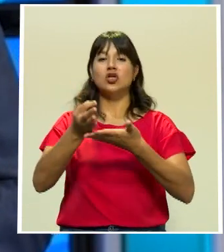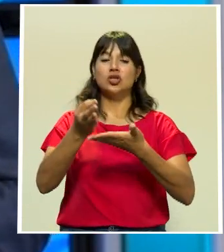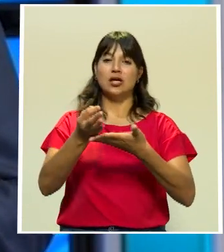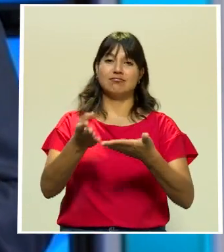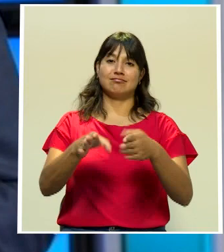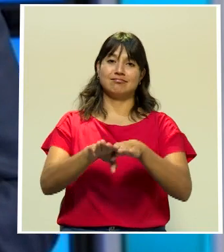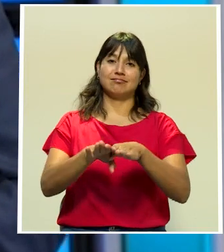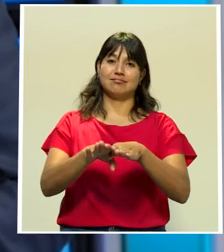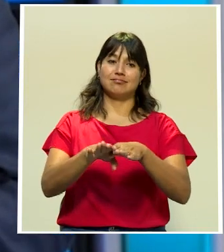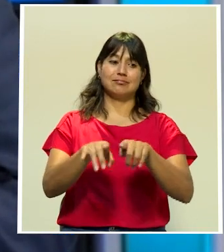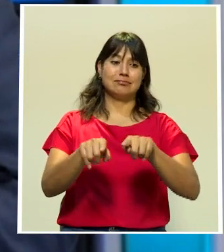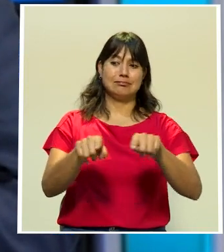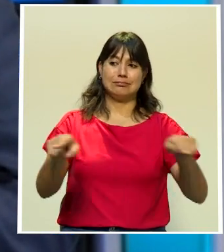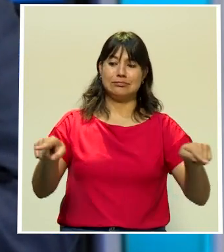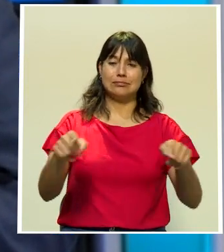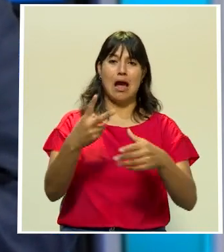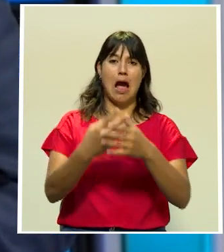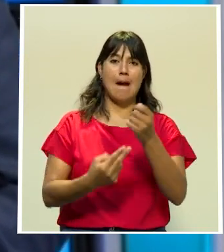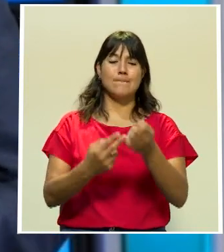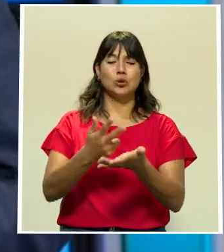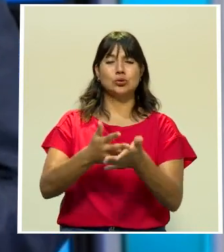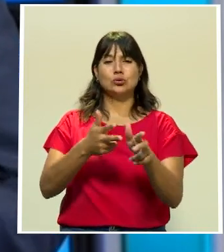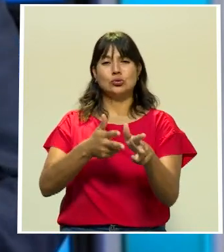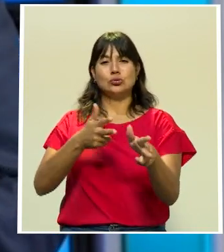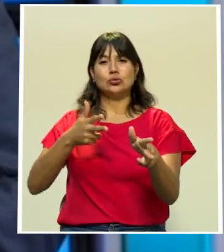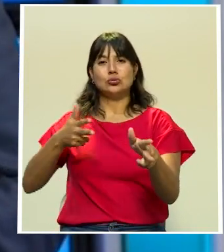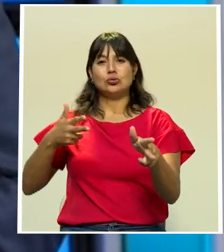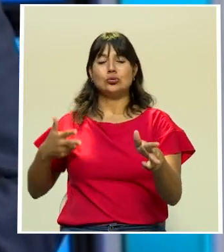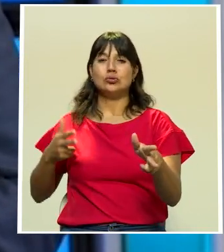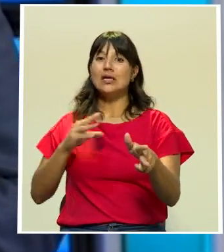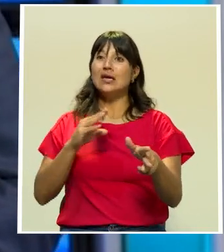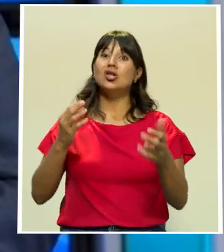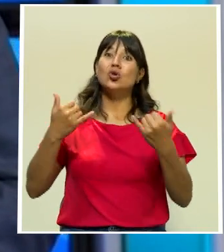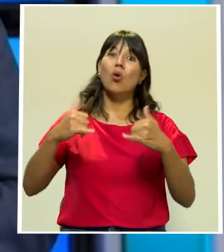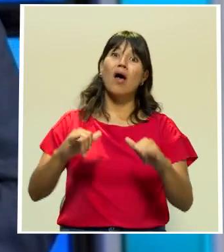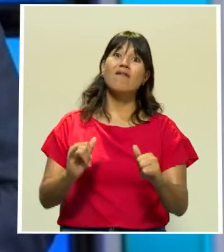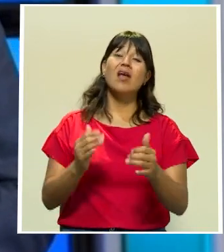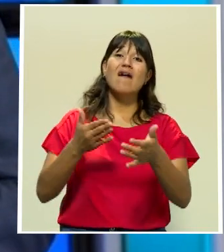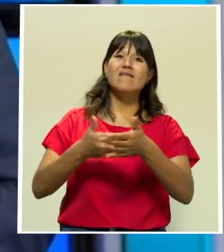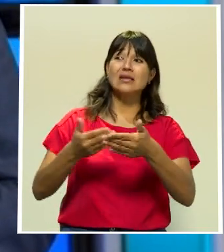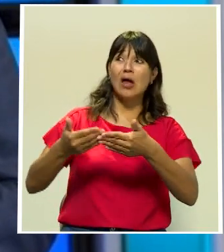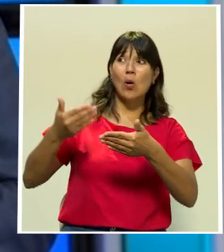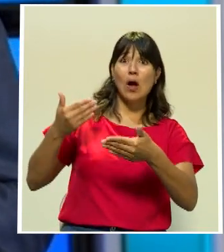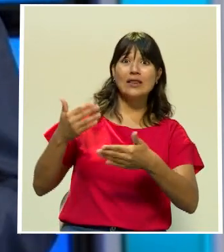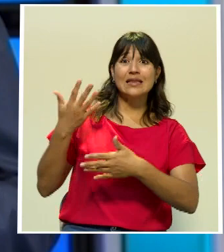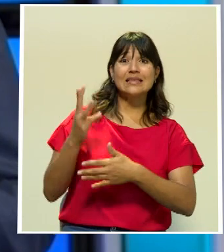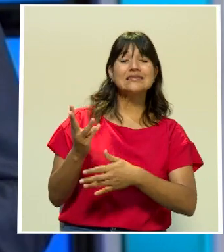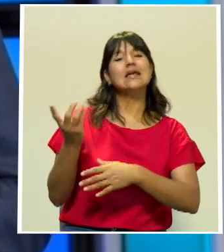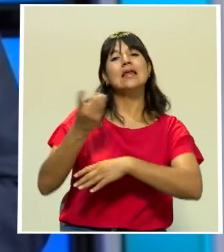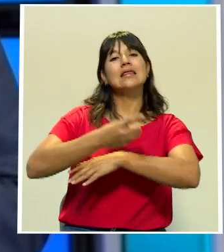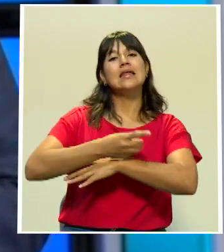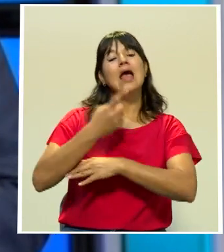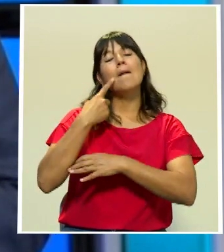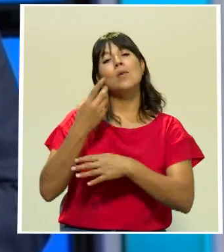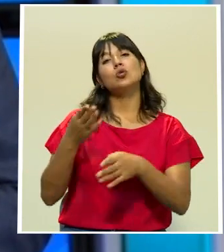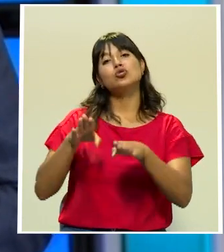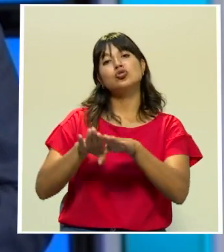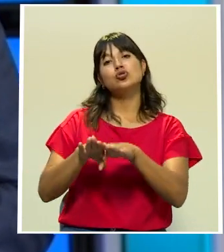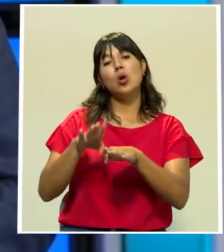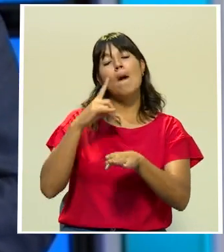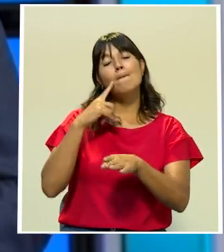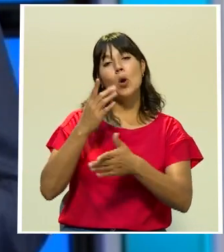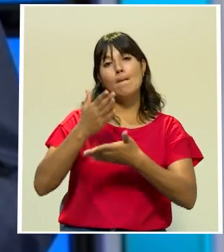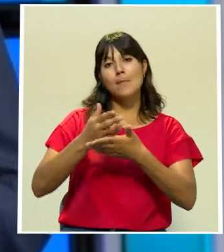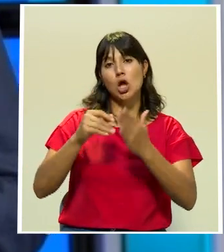que aún no se reponen de las pérdidas causadas por el anterior cierre de 16 días por manifestantes en la frontera de Paso